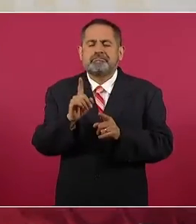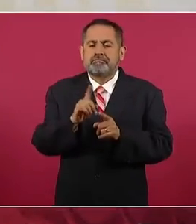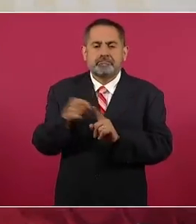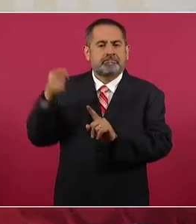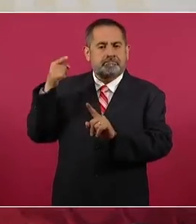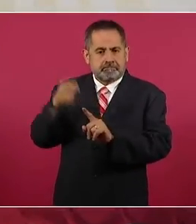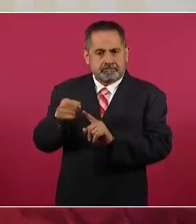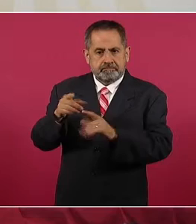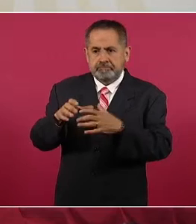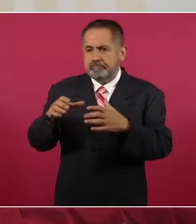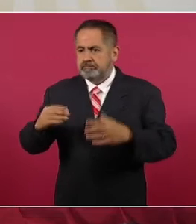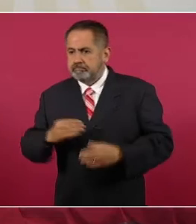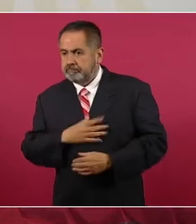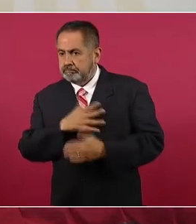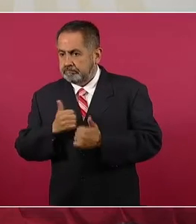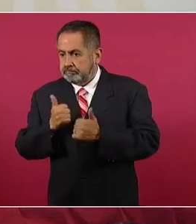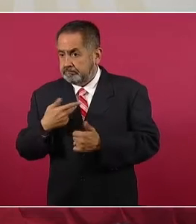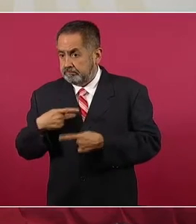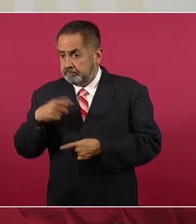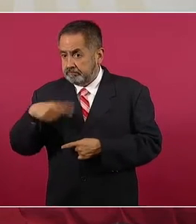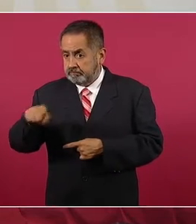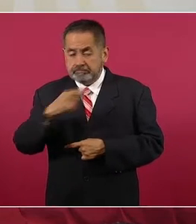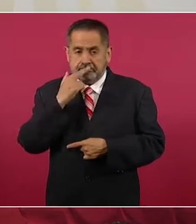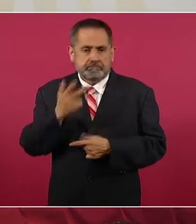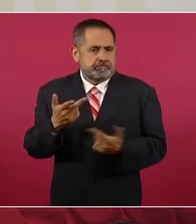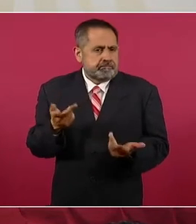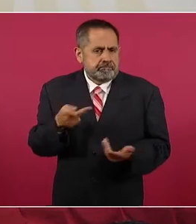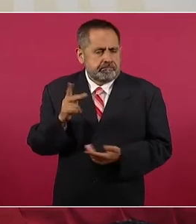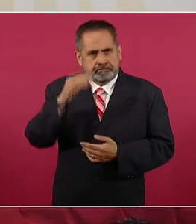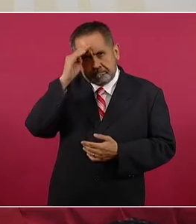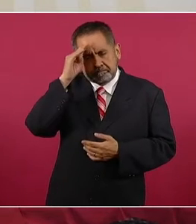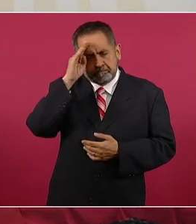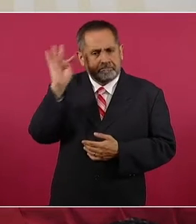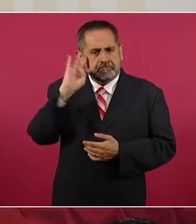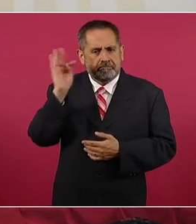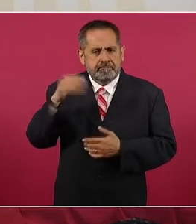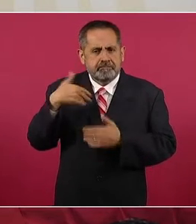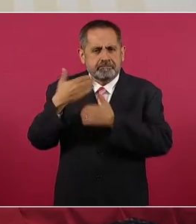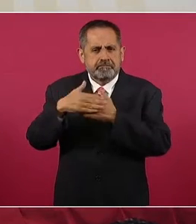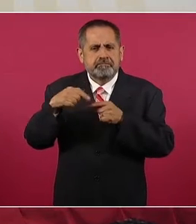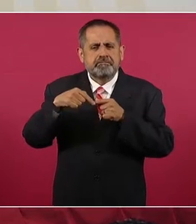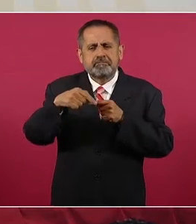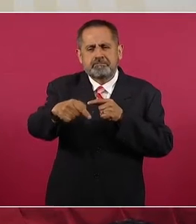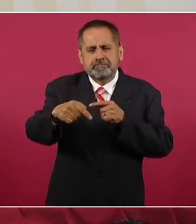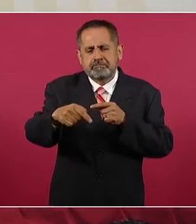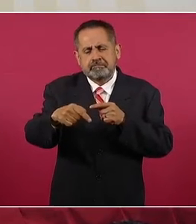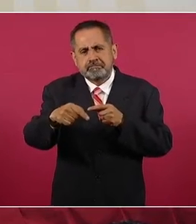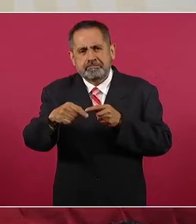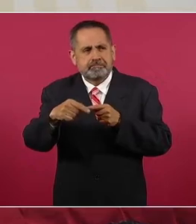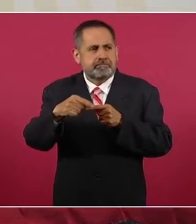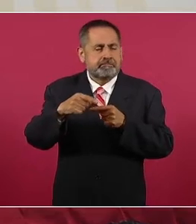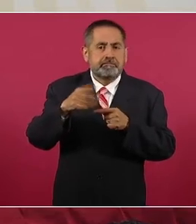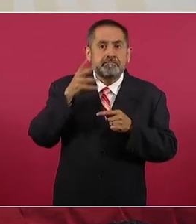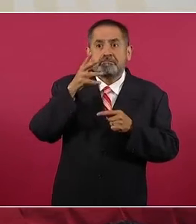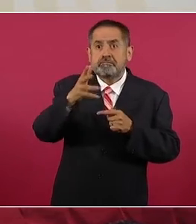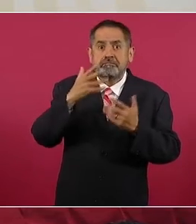ver el bienestar de la población. ¿Cuáles acciones o qué haría, qué tendría pensado para un panorama que pues no pinta muy, muy